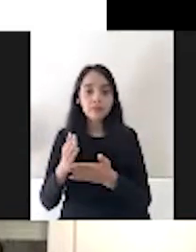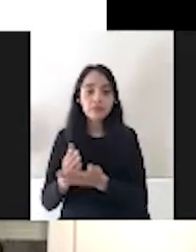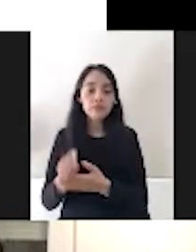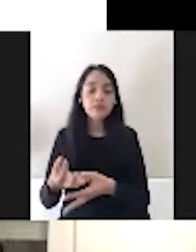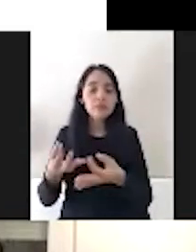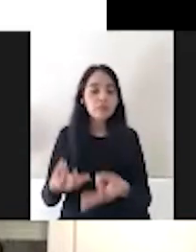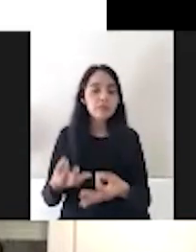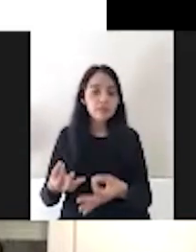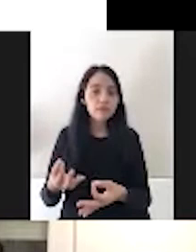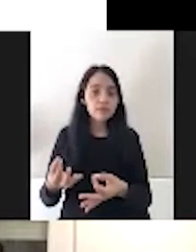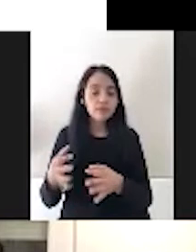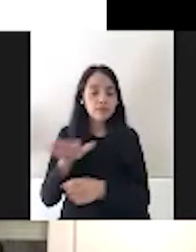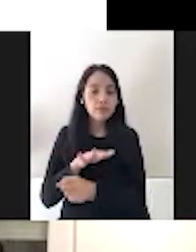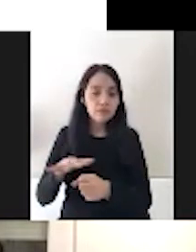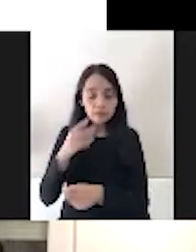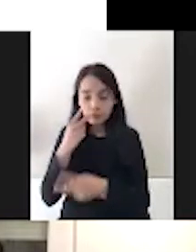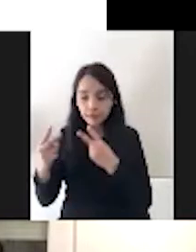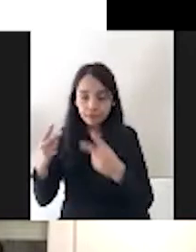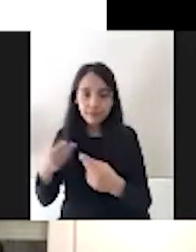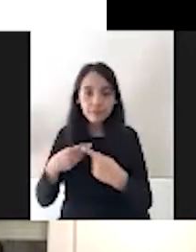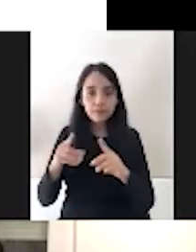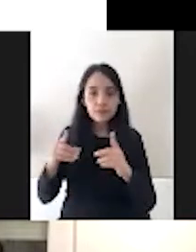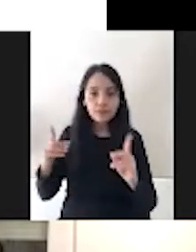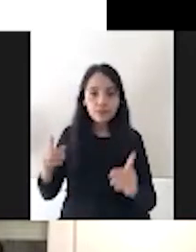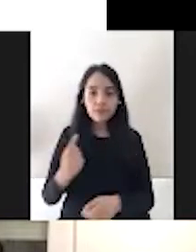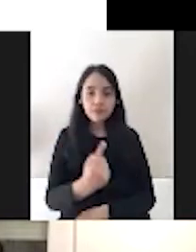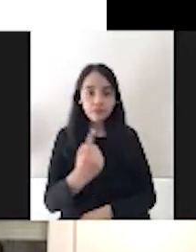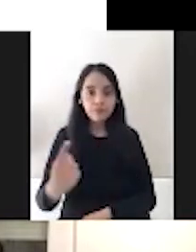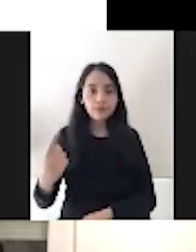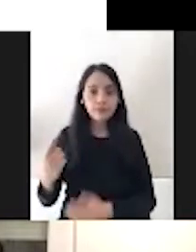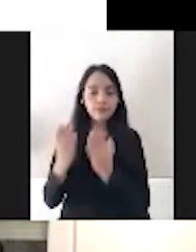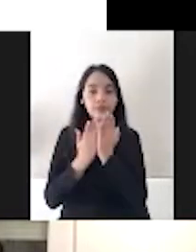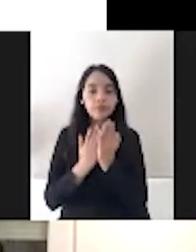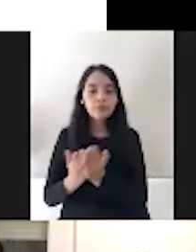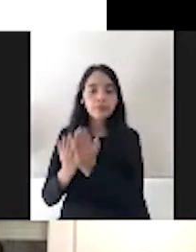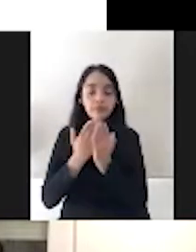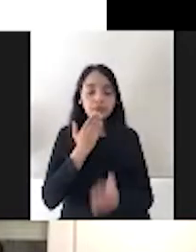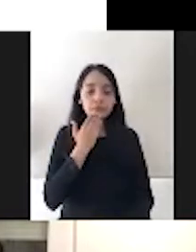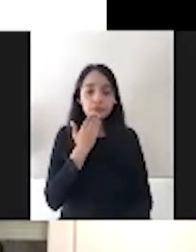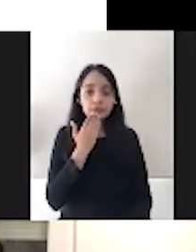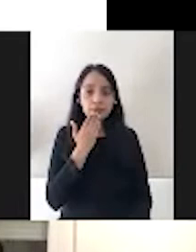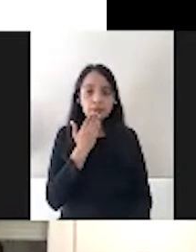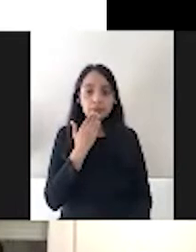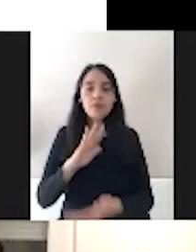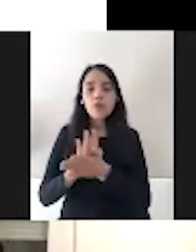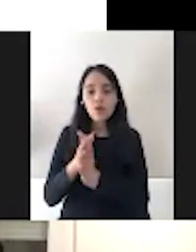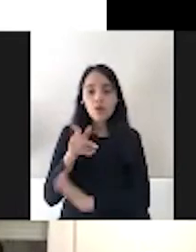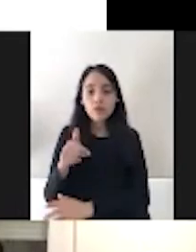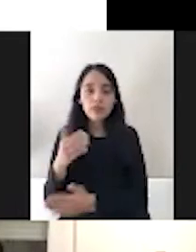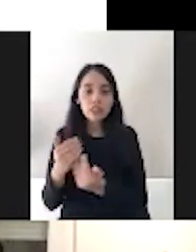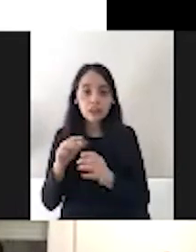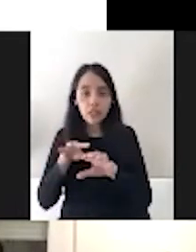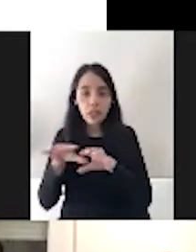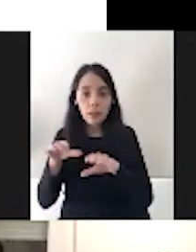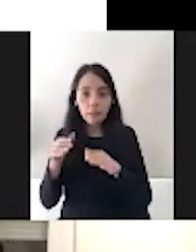la diversidad de cada uno de los estudiantes, incluyendo aquellos que implican apoyo más específicos, ¿no? Y en